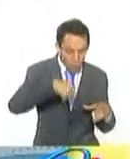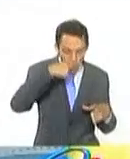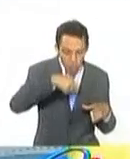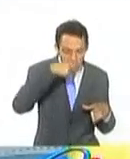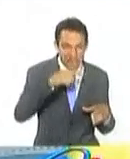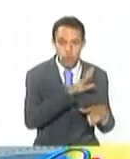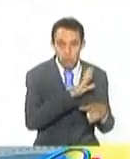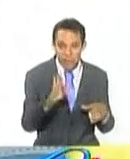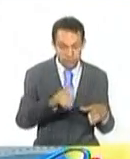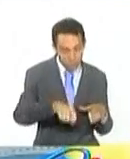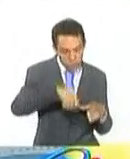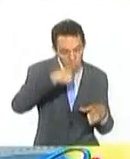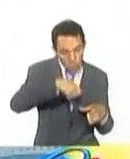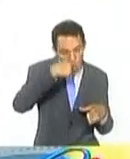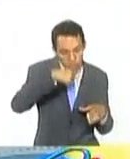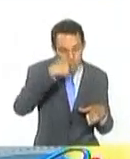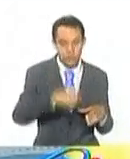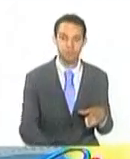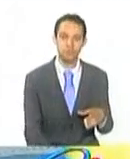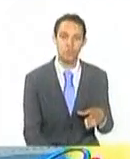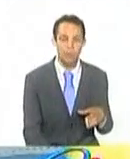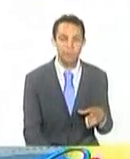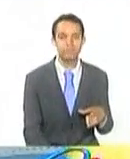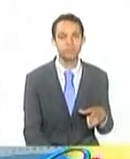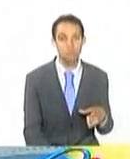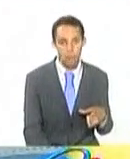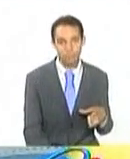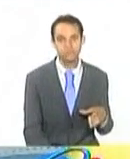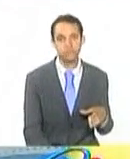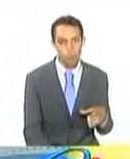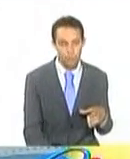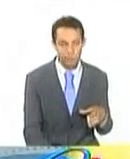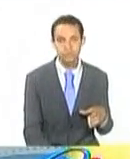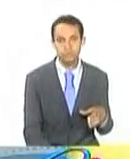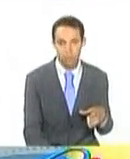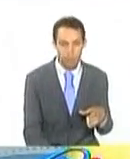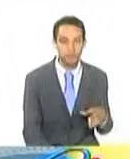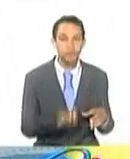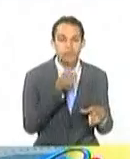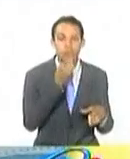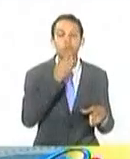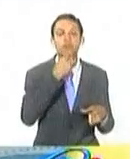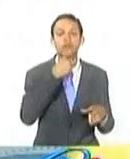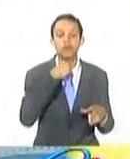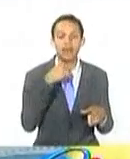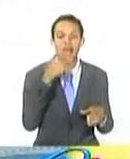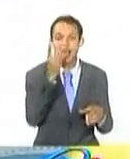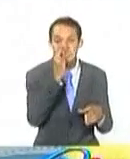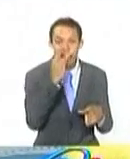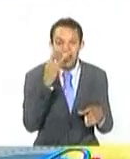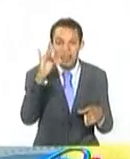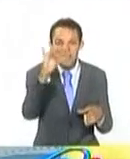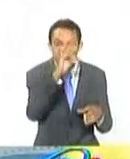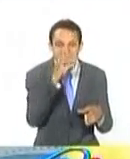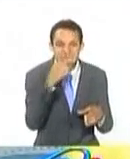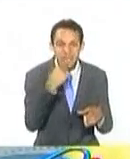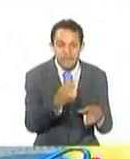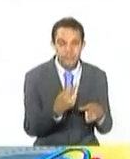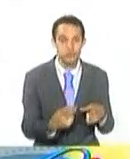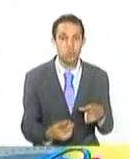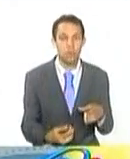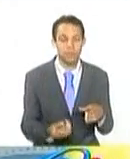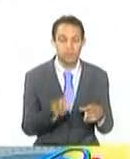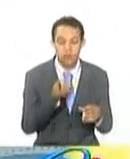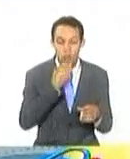alimento si yo mastico bien yo produzco saliva y yo necesito esa saliva para formar bien el bolo